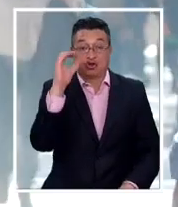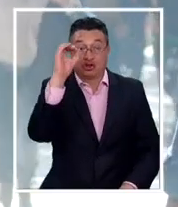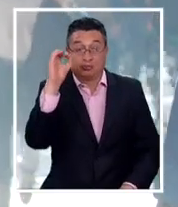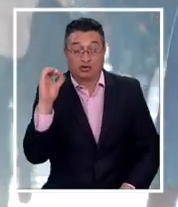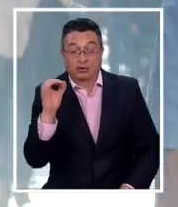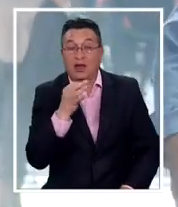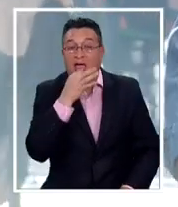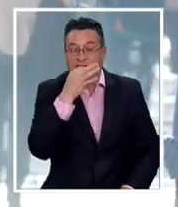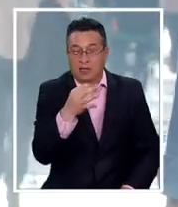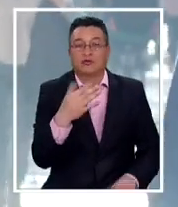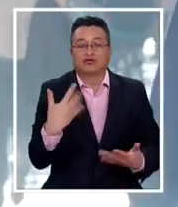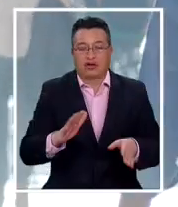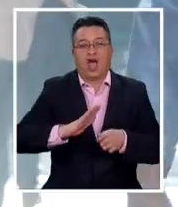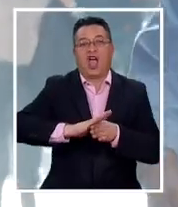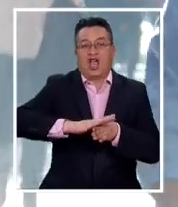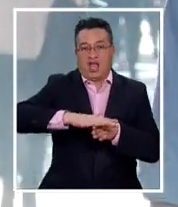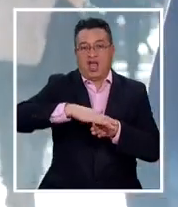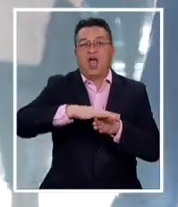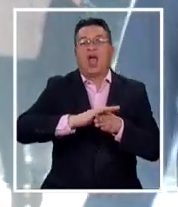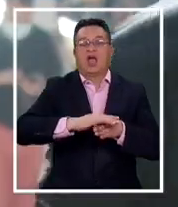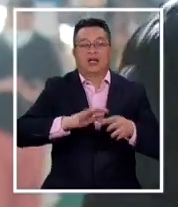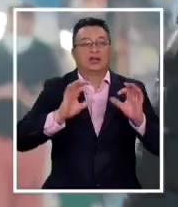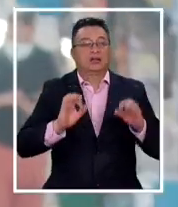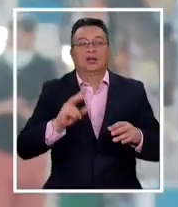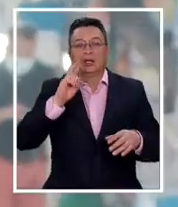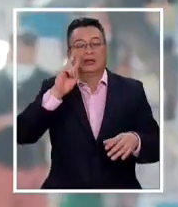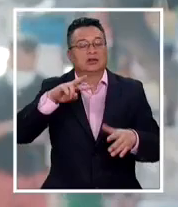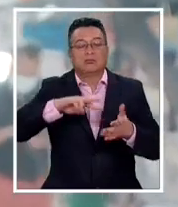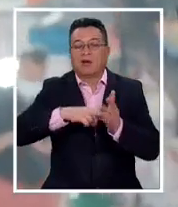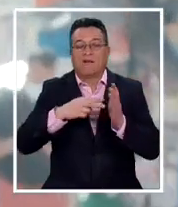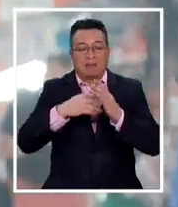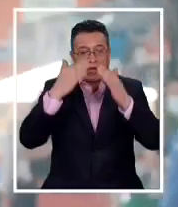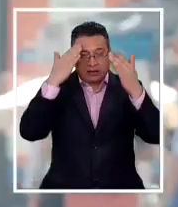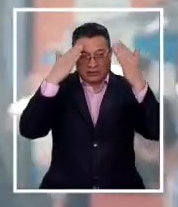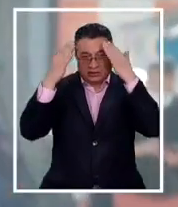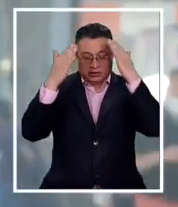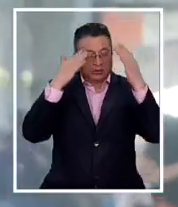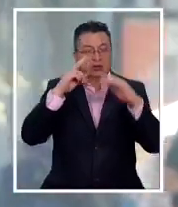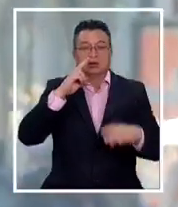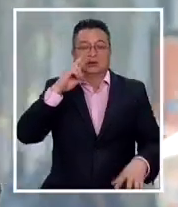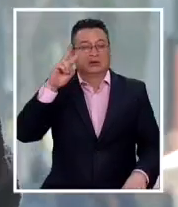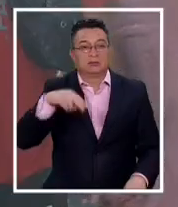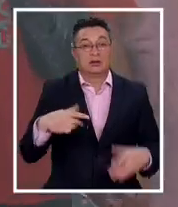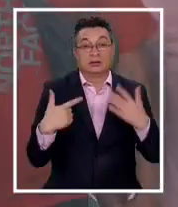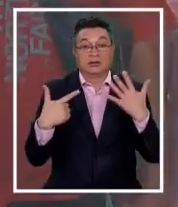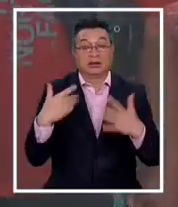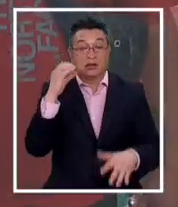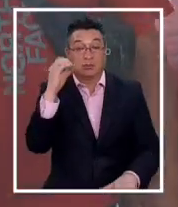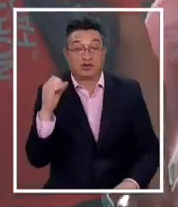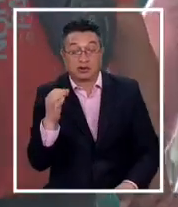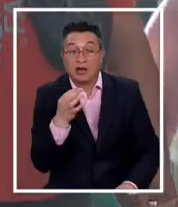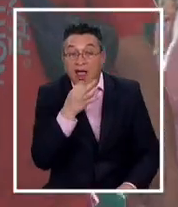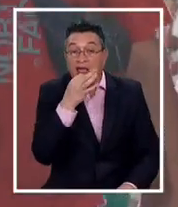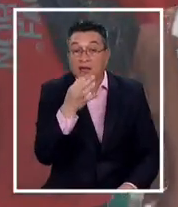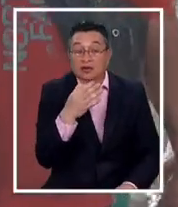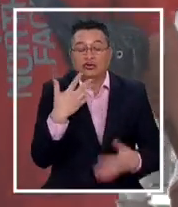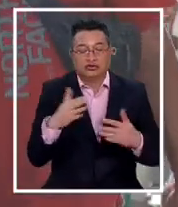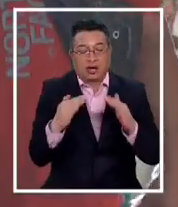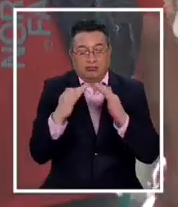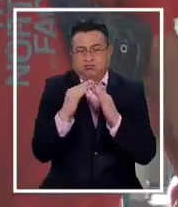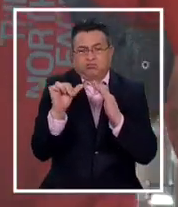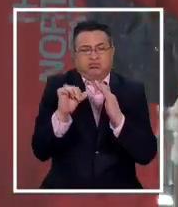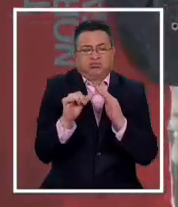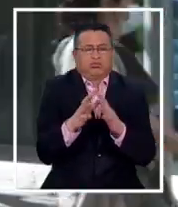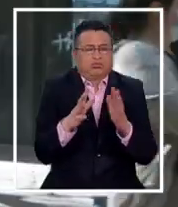dice sentirse equilibrado, es decir, sin ninguna consecuencia psicológica por la pandemia. Un 7% asegura sentirse hacinado y con